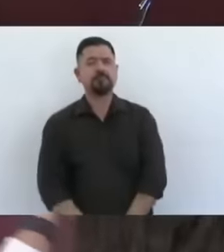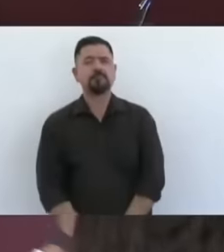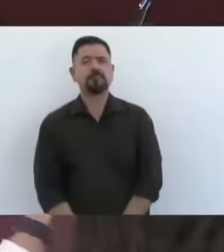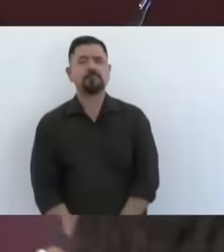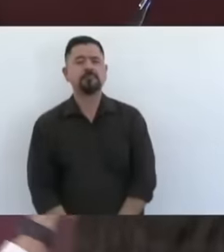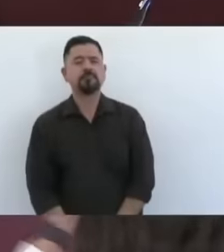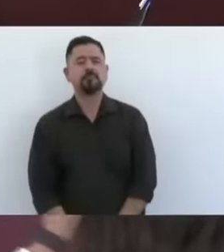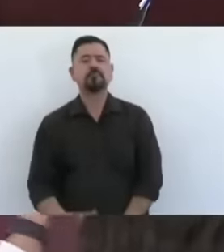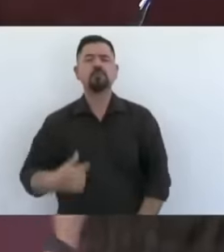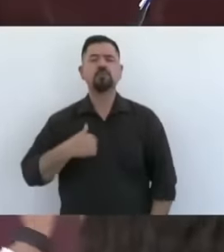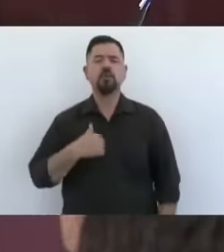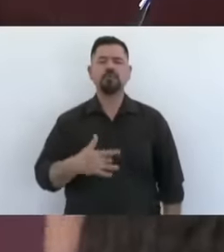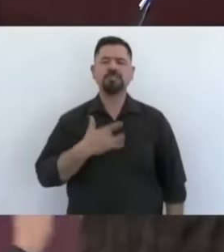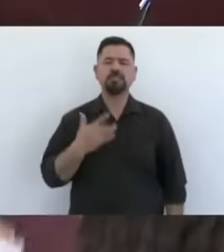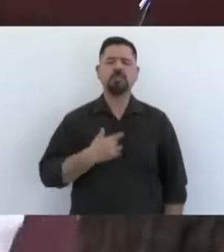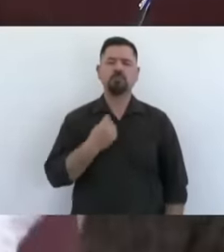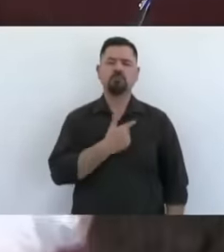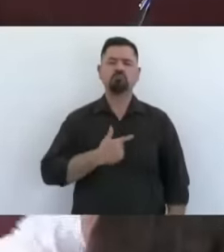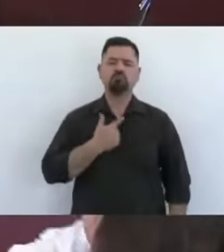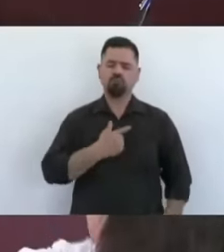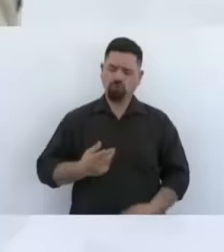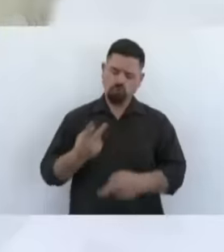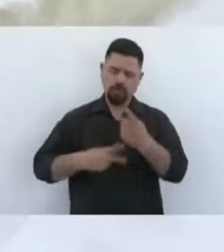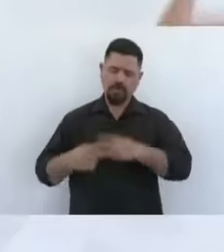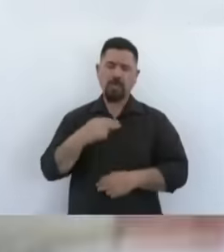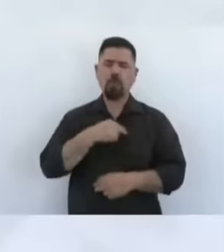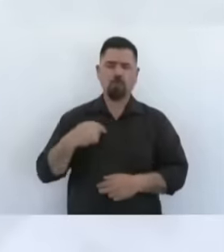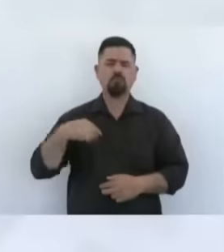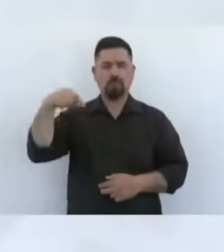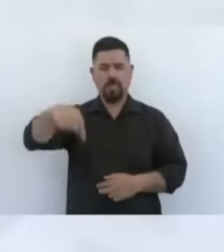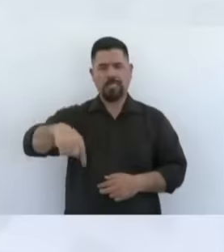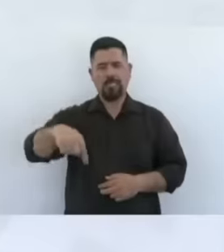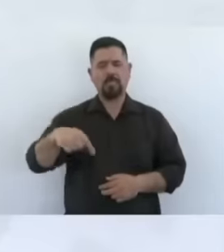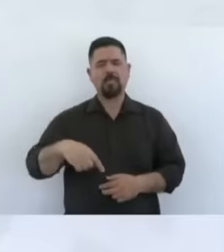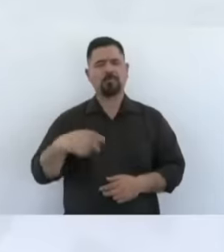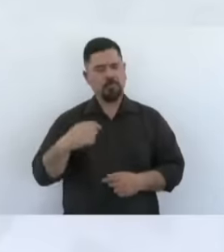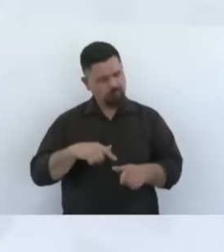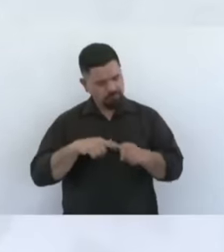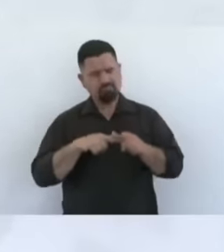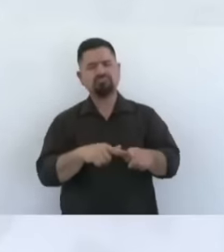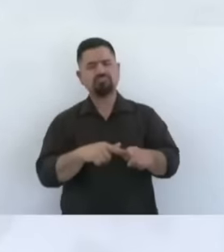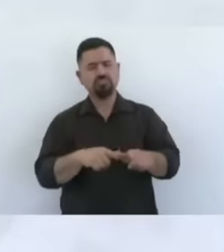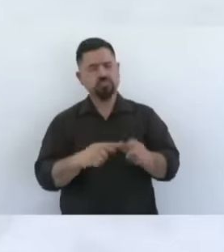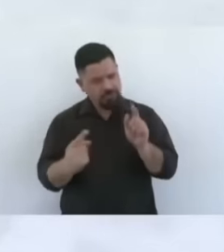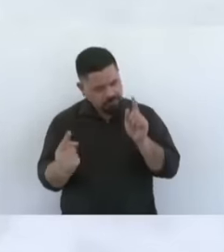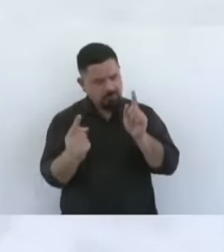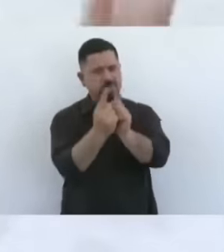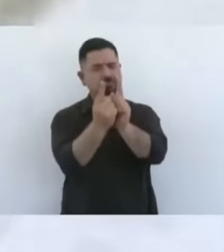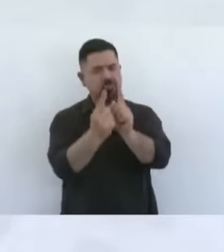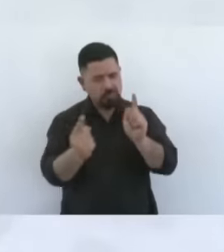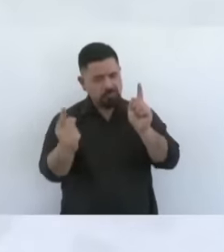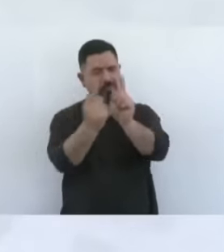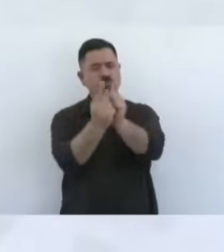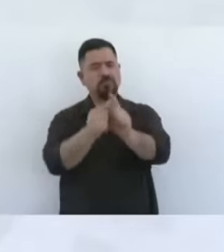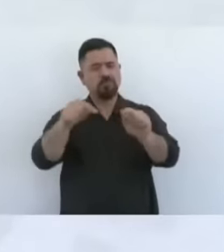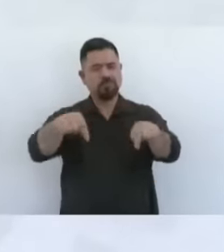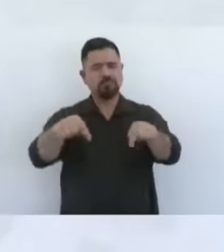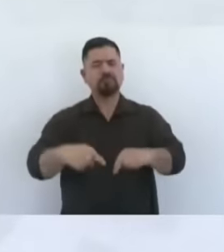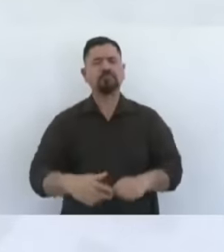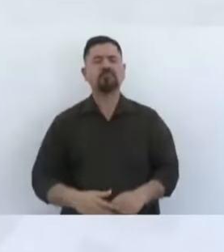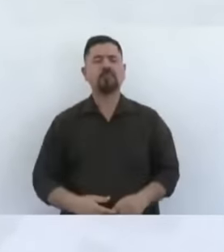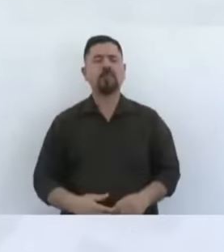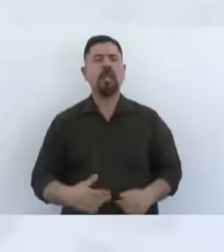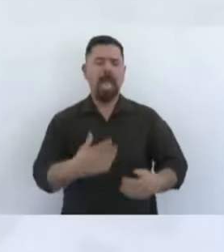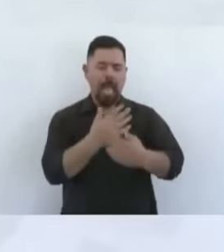Y me da muchísimo gusto estar aquí con ustedes. Nos vamos a seguir encontrando.